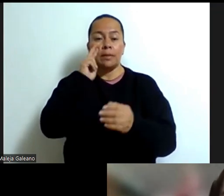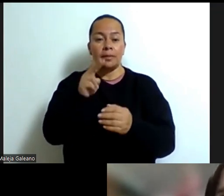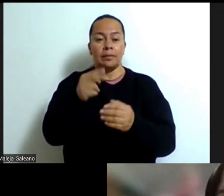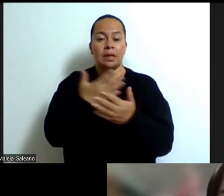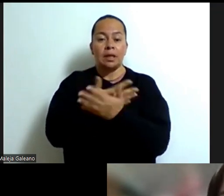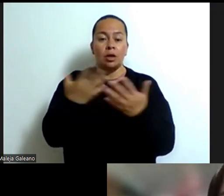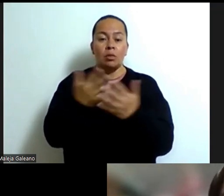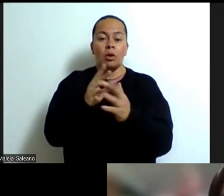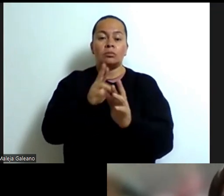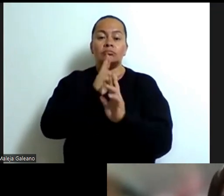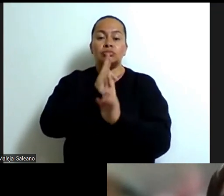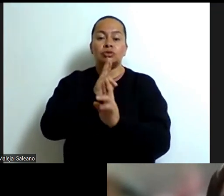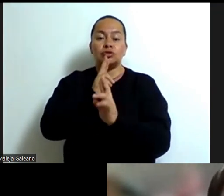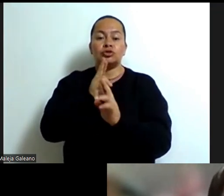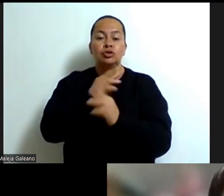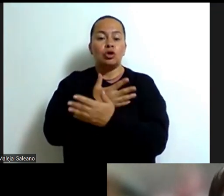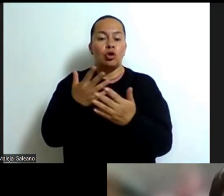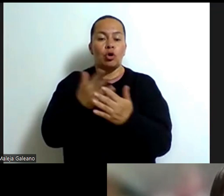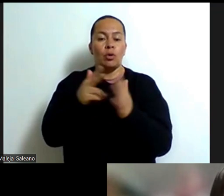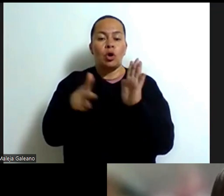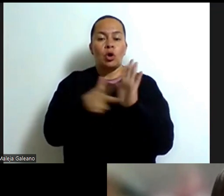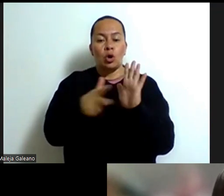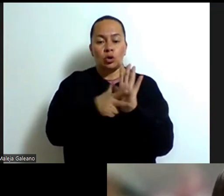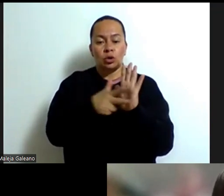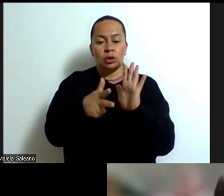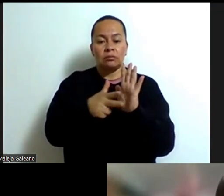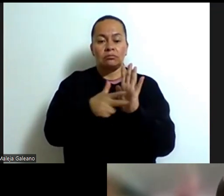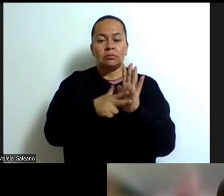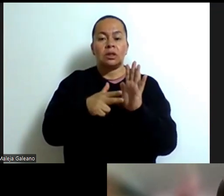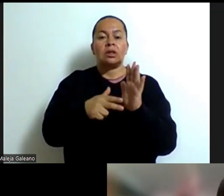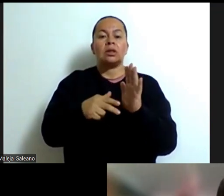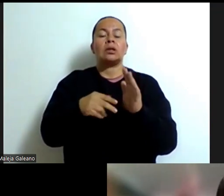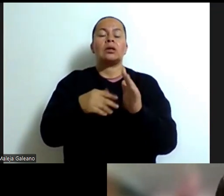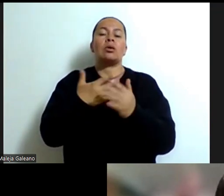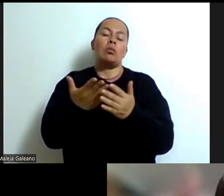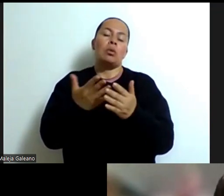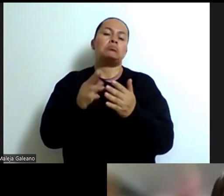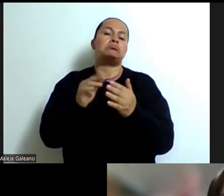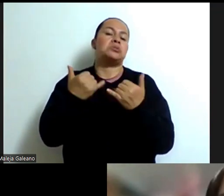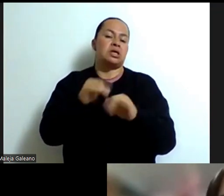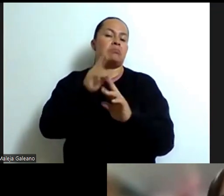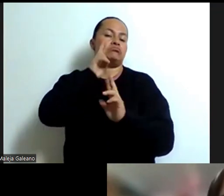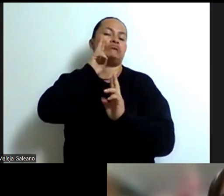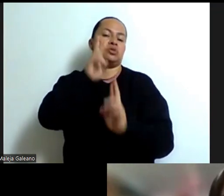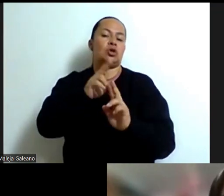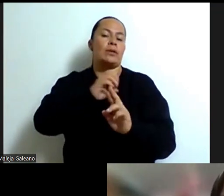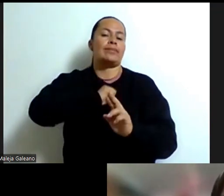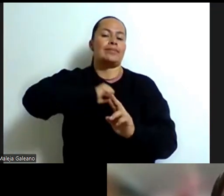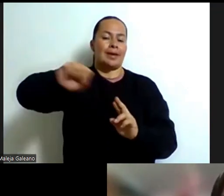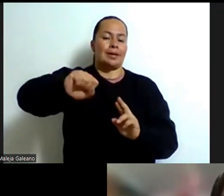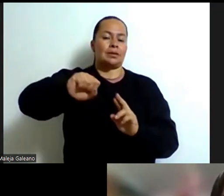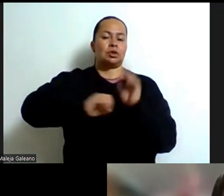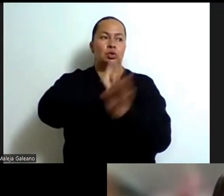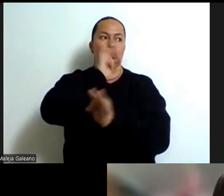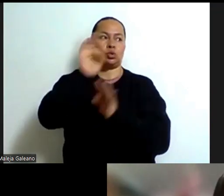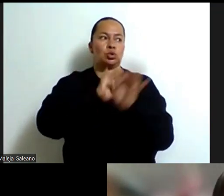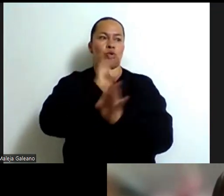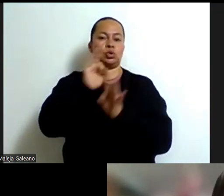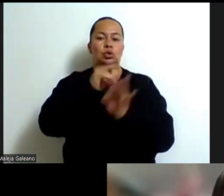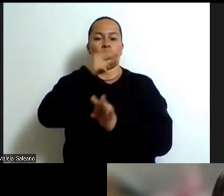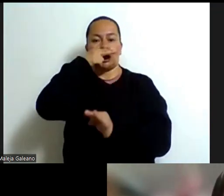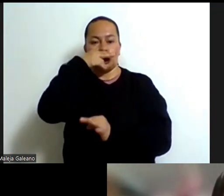restiva la corte constitucional reconoce el derecho cuidado de este niño con